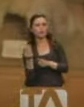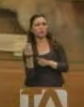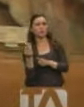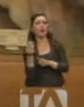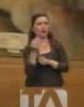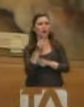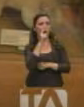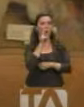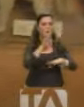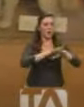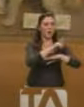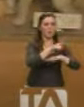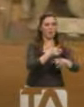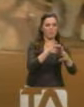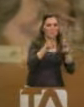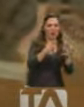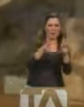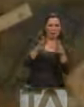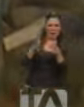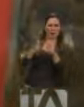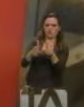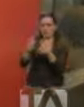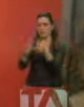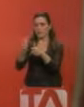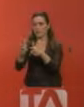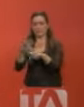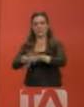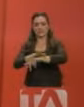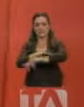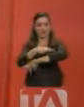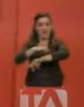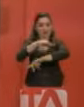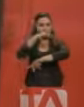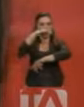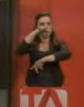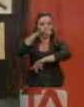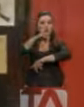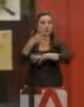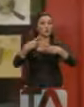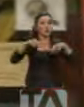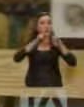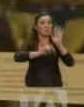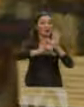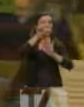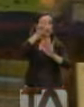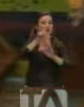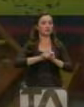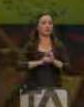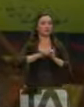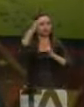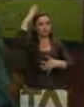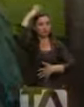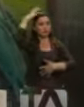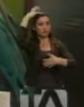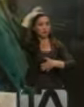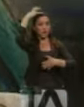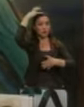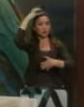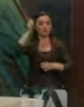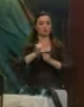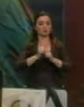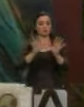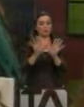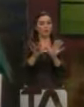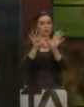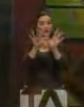tiene, de la que es objeto por el valor que tiene su piel. También vamos a encontrar monos,